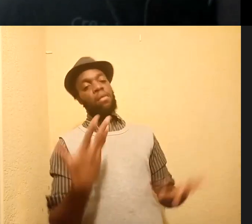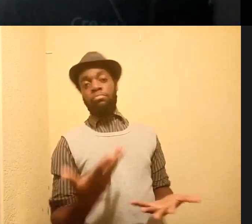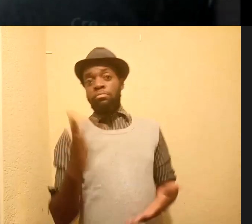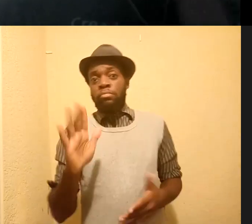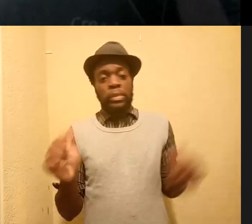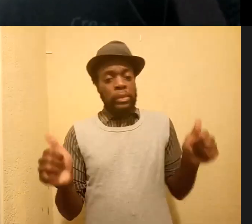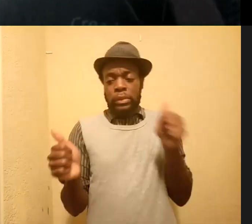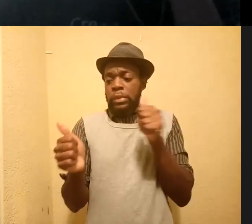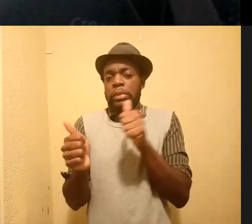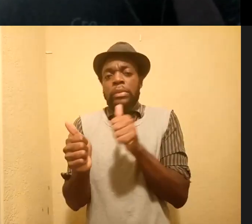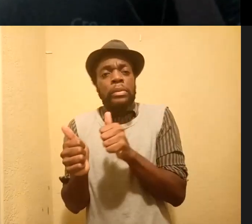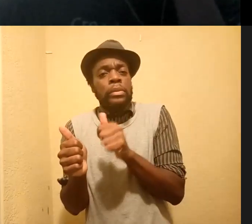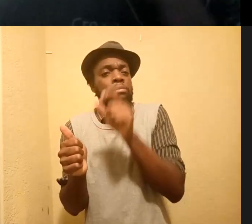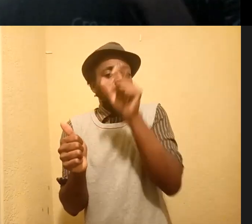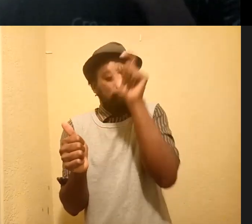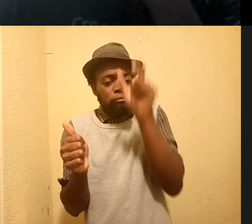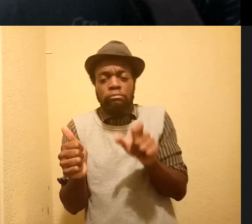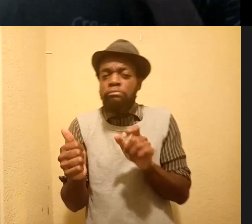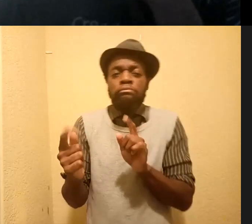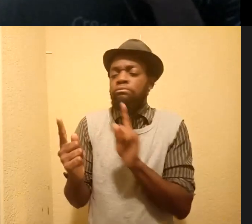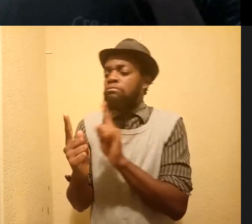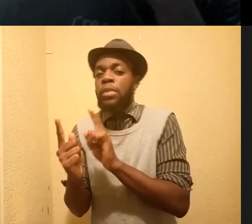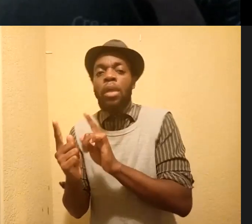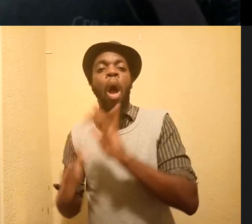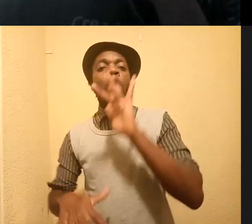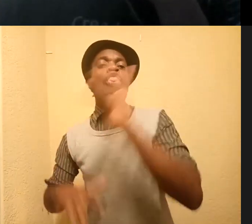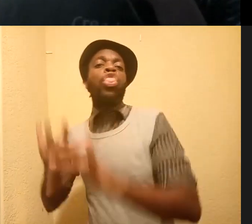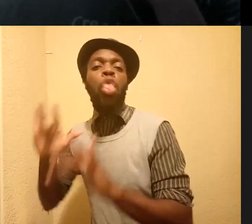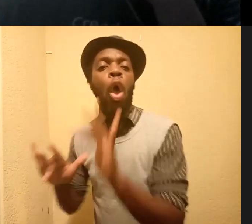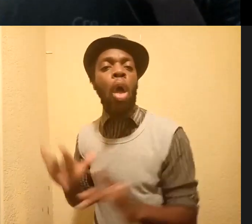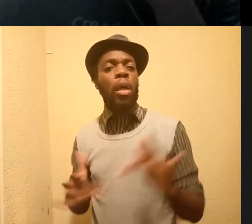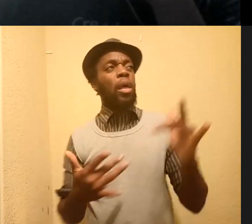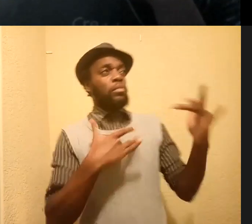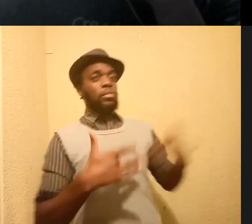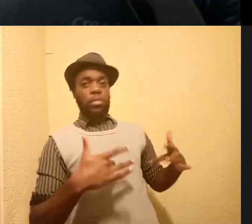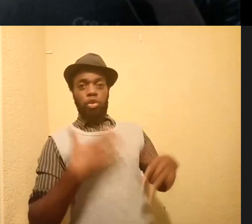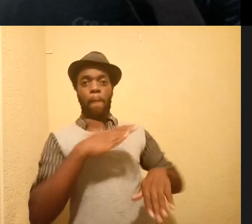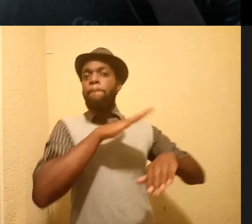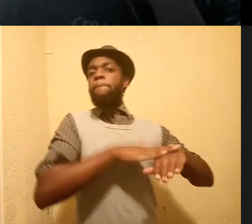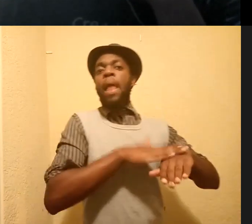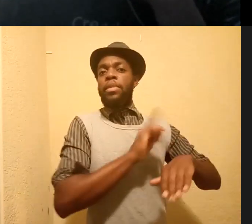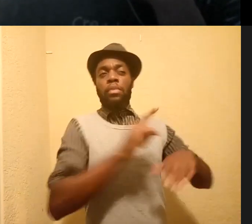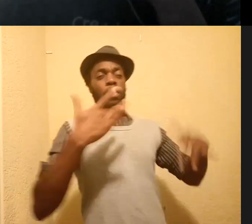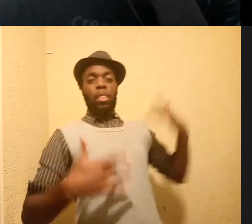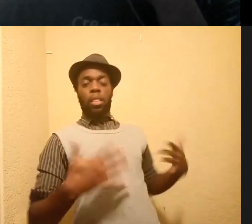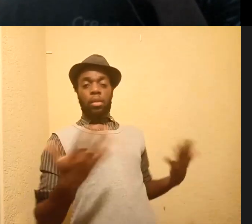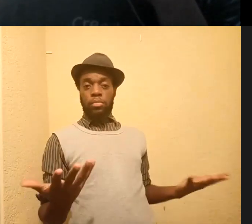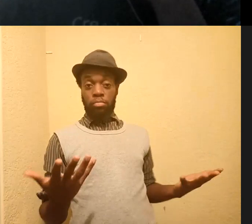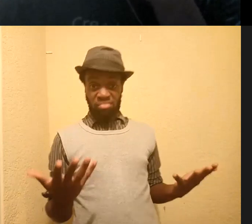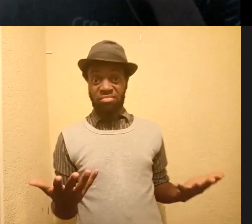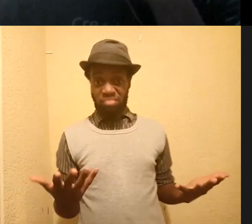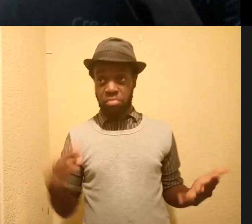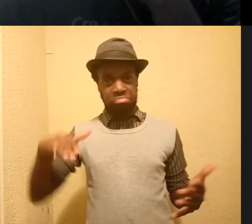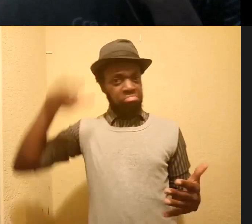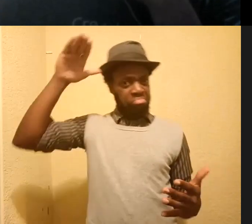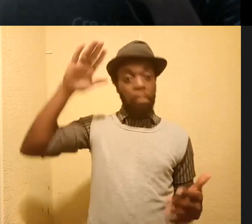alguien muy querido por ti. Si tú no lo permites, no debe hacerse. Y en caso de menores de edad, tampoco, definitivamente.